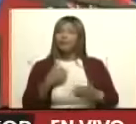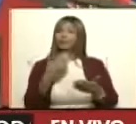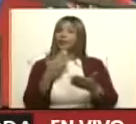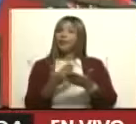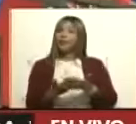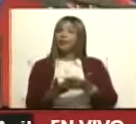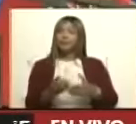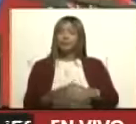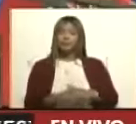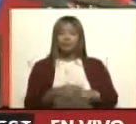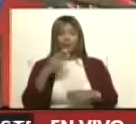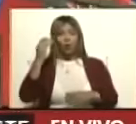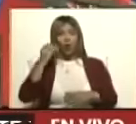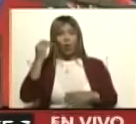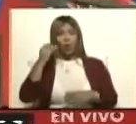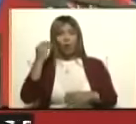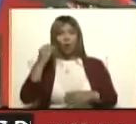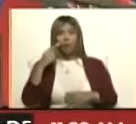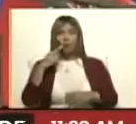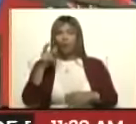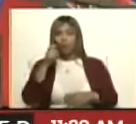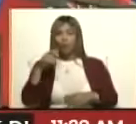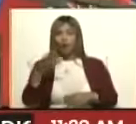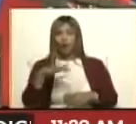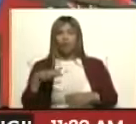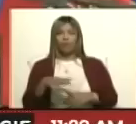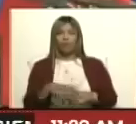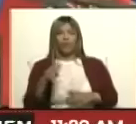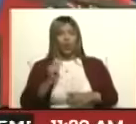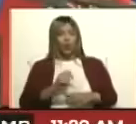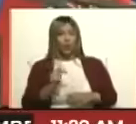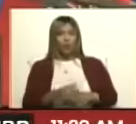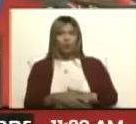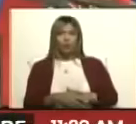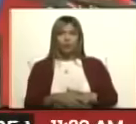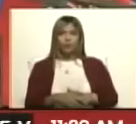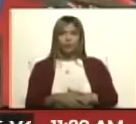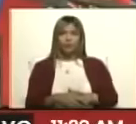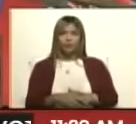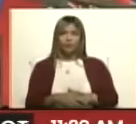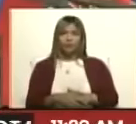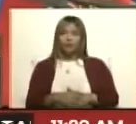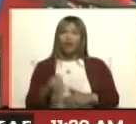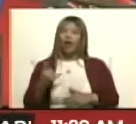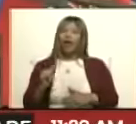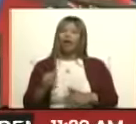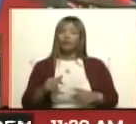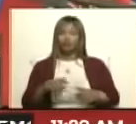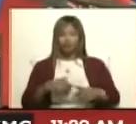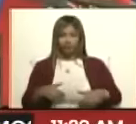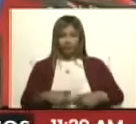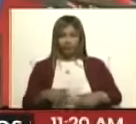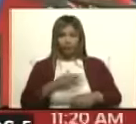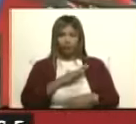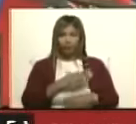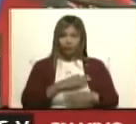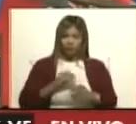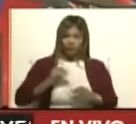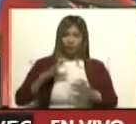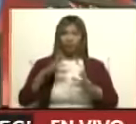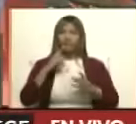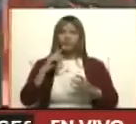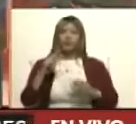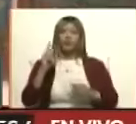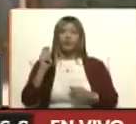solicitar la opinión del pueblo. Hoy tenemos la fortaleza que